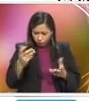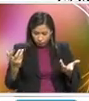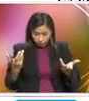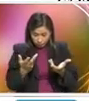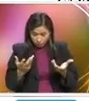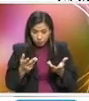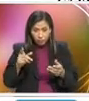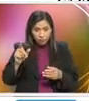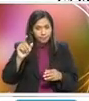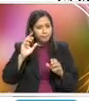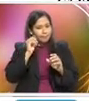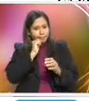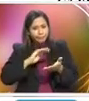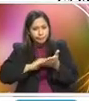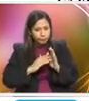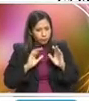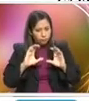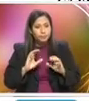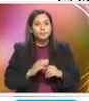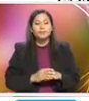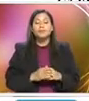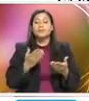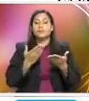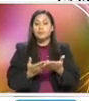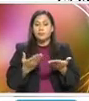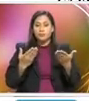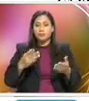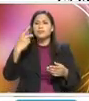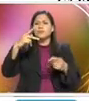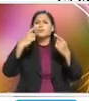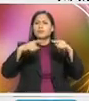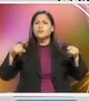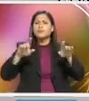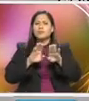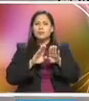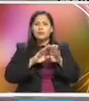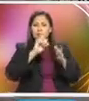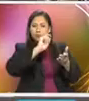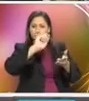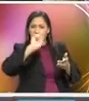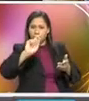realizando. La escritura que vamos a ver en su música en